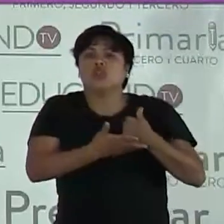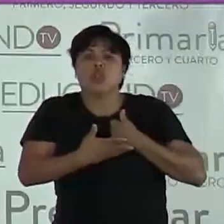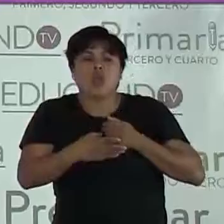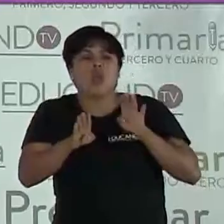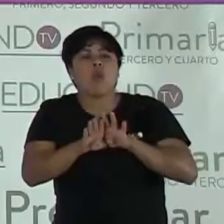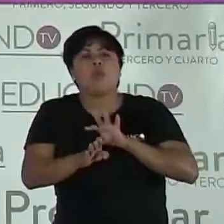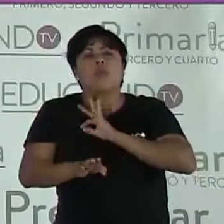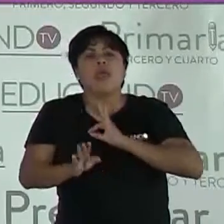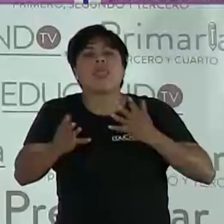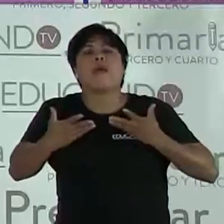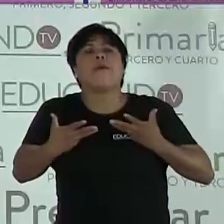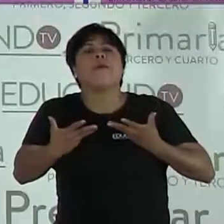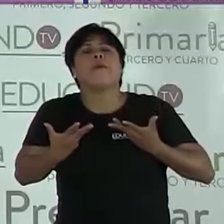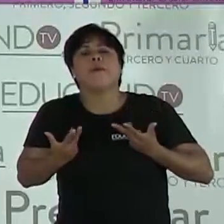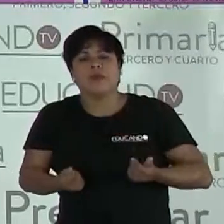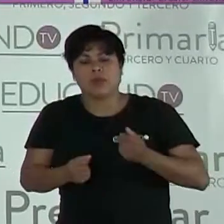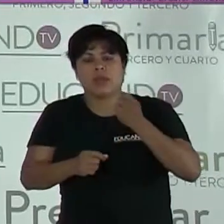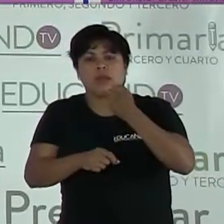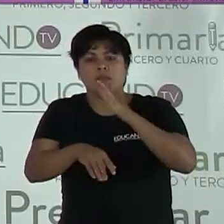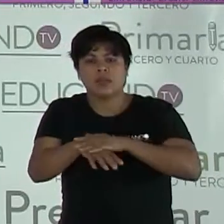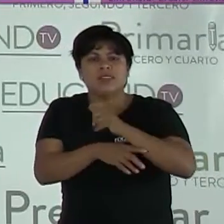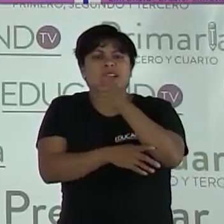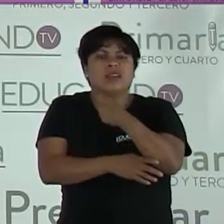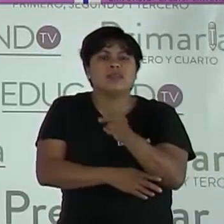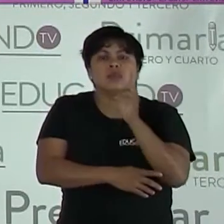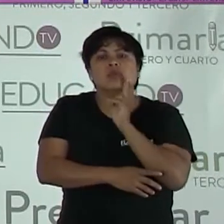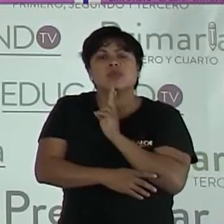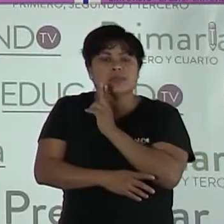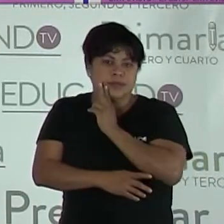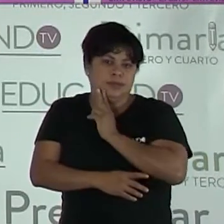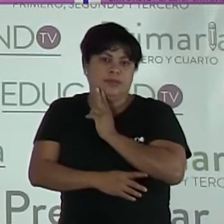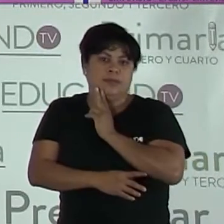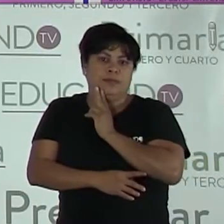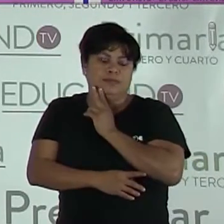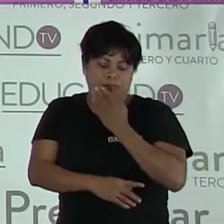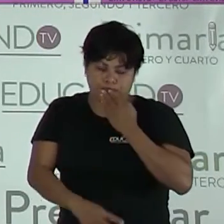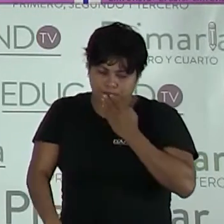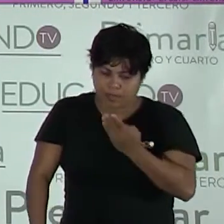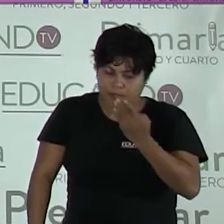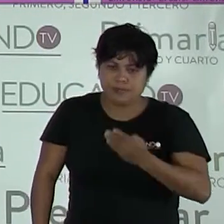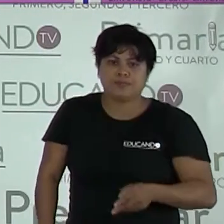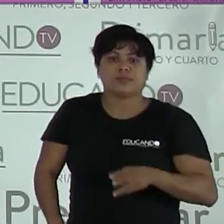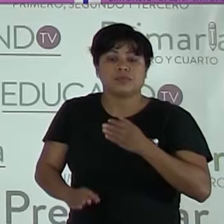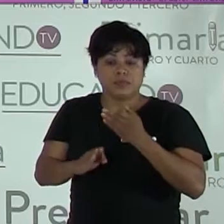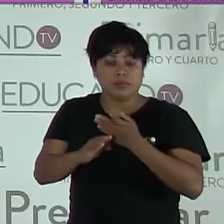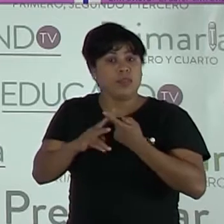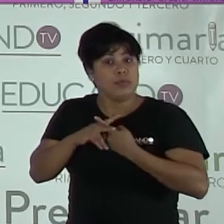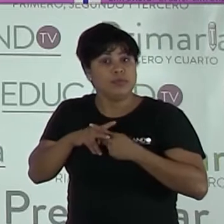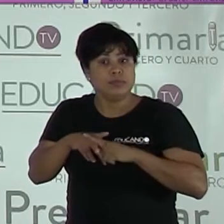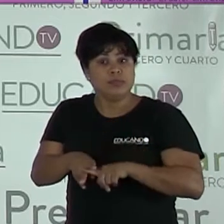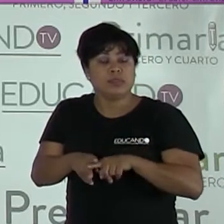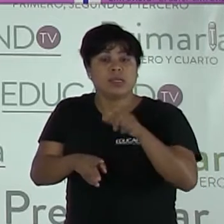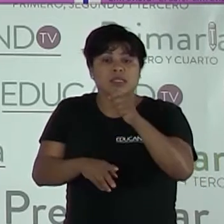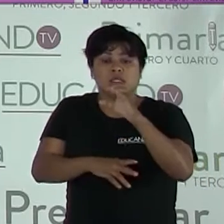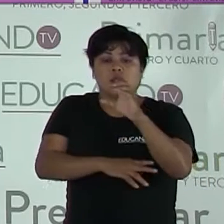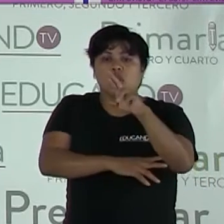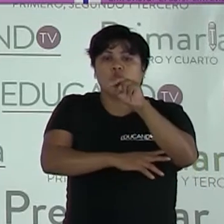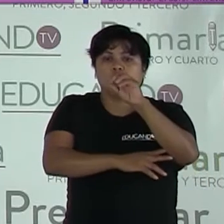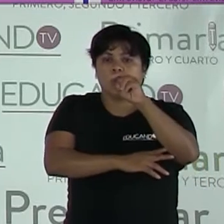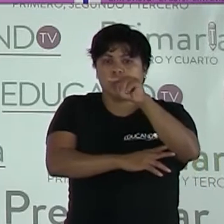entender aún más lo que es la noticia. Muy bien. Vamos a empezar con lo que es la